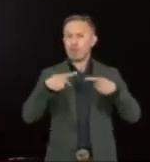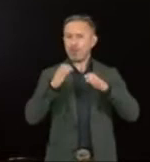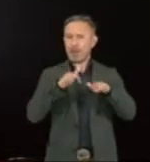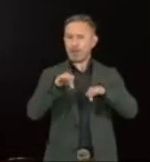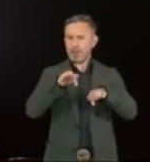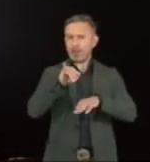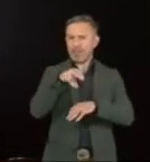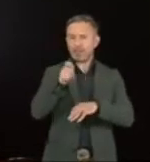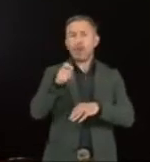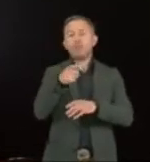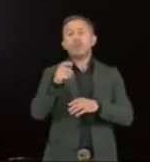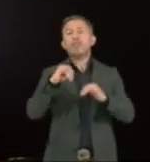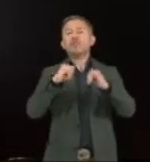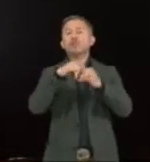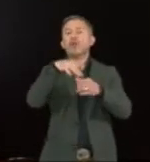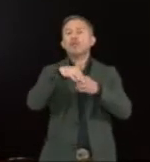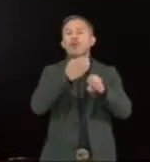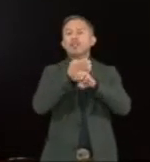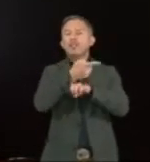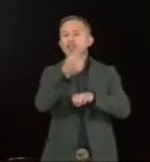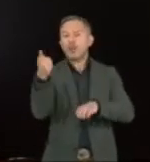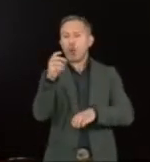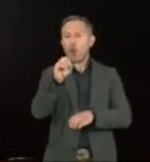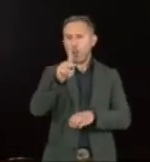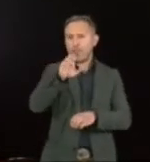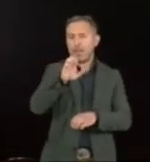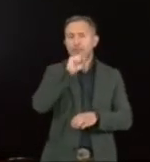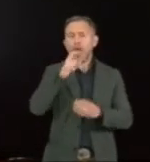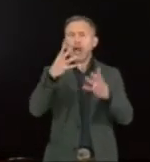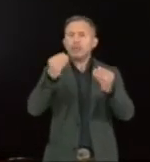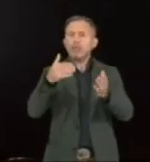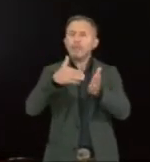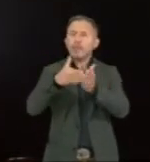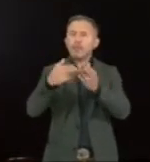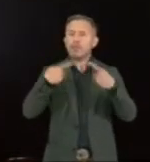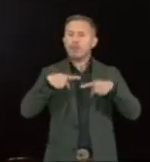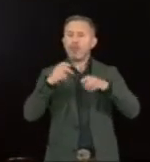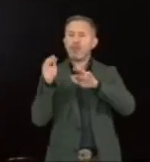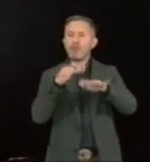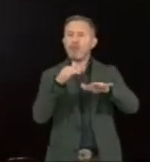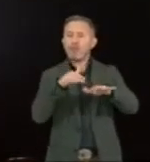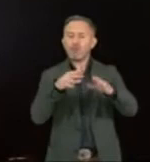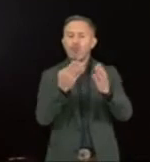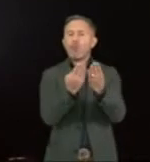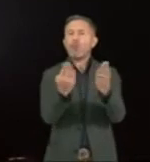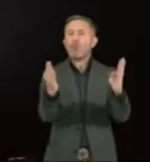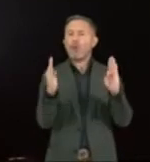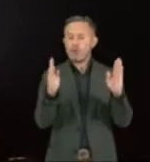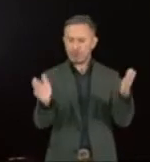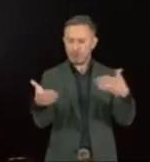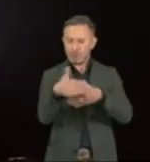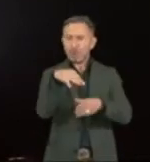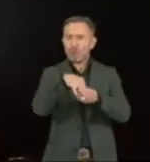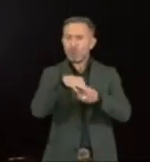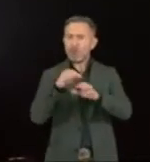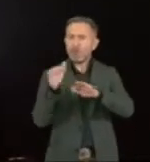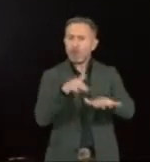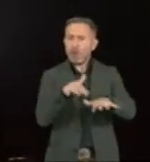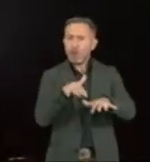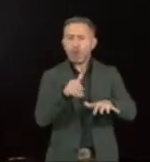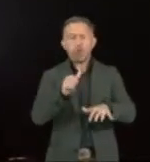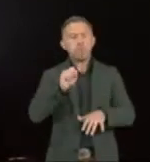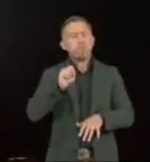de los sople y a los millones de personas que acudieron a las urnas en méxico hemos podido desarrollar este proceso con el mismo rigor